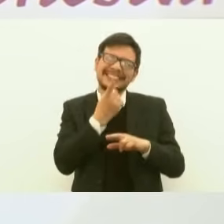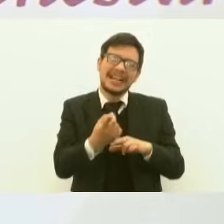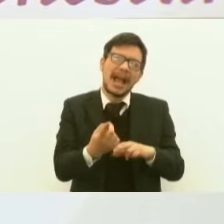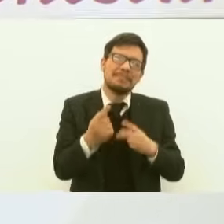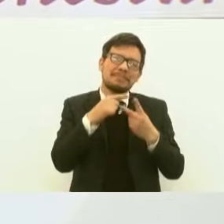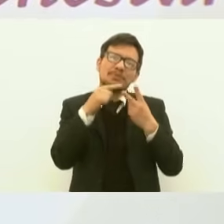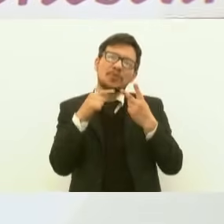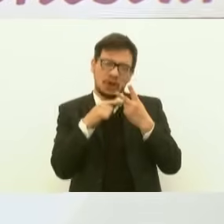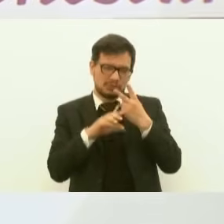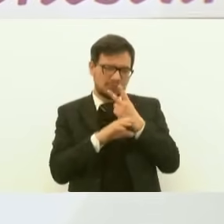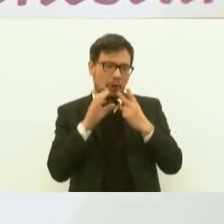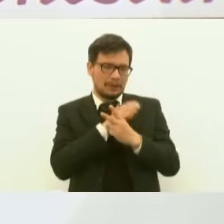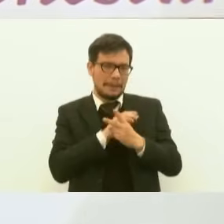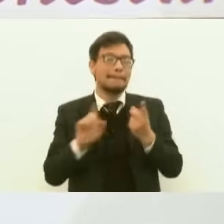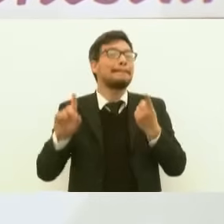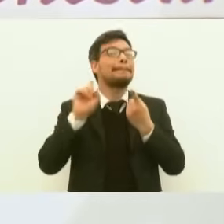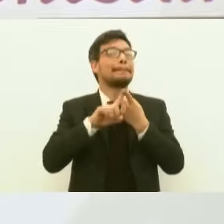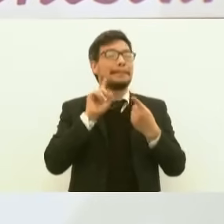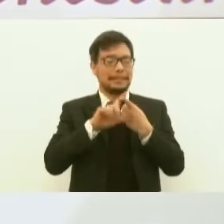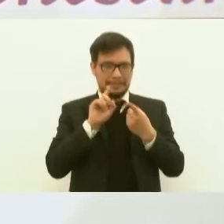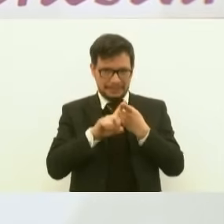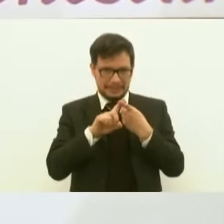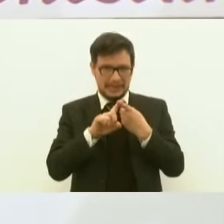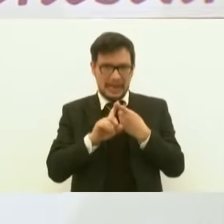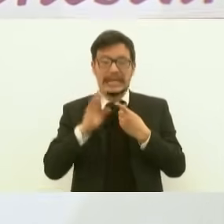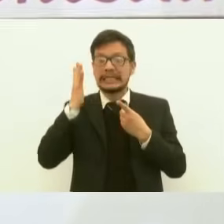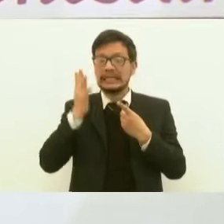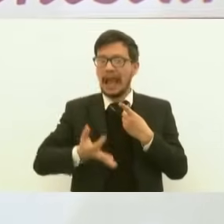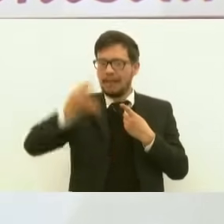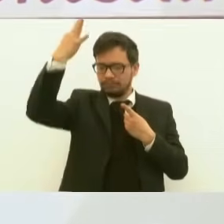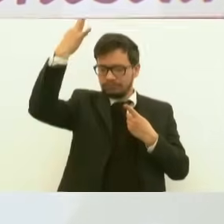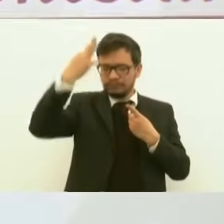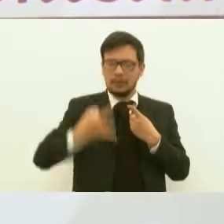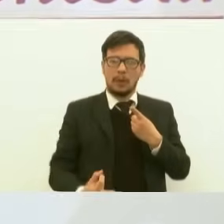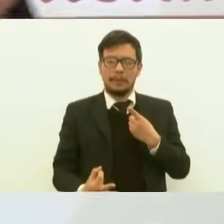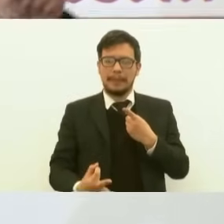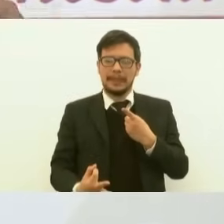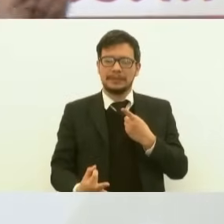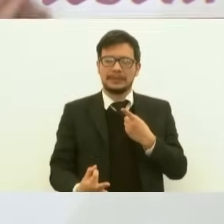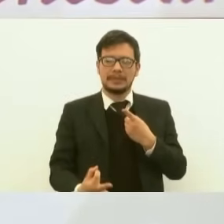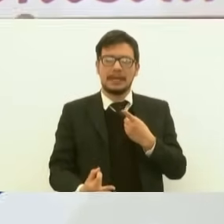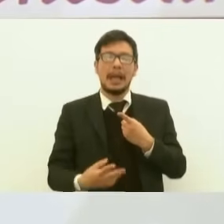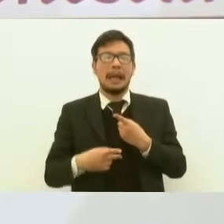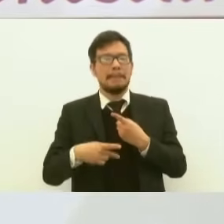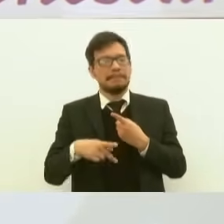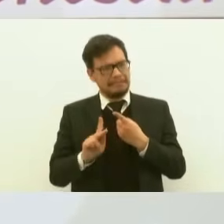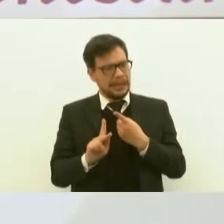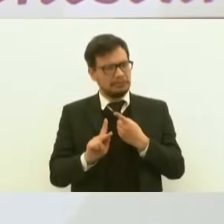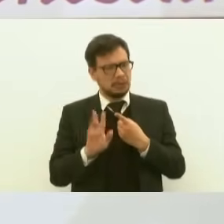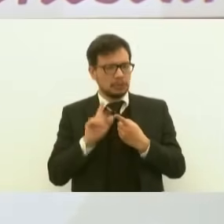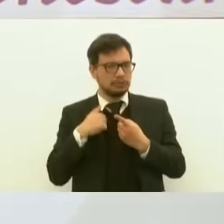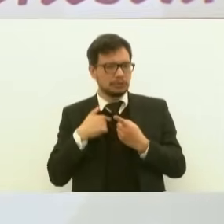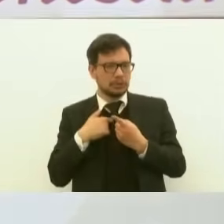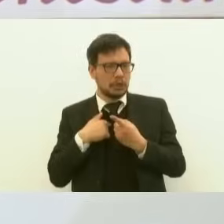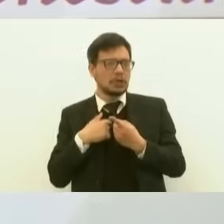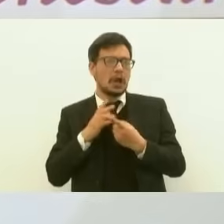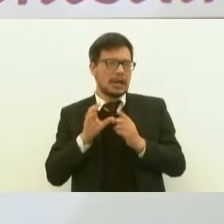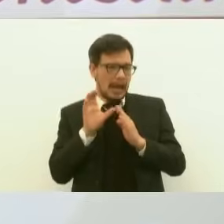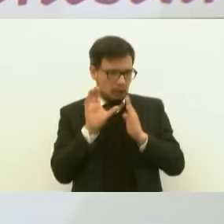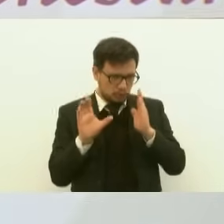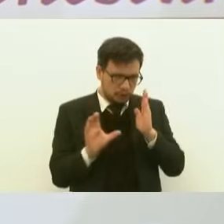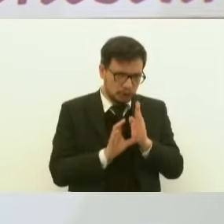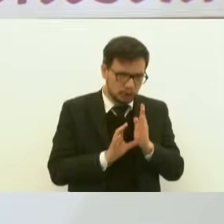cosas. Primero, que ya quedó establecido pero lo voy a dejar en la Constitución.